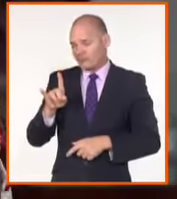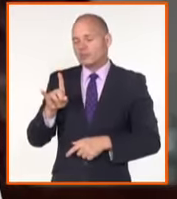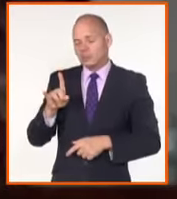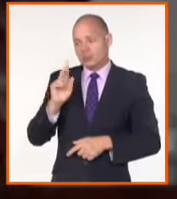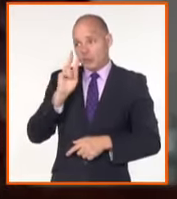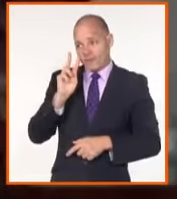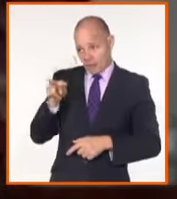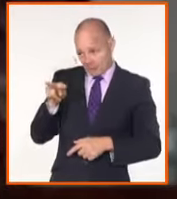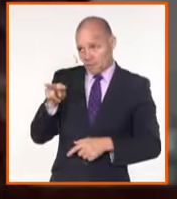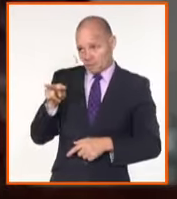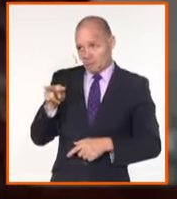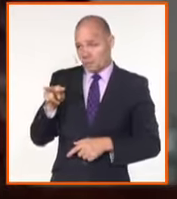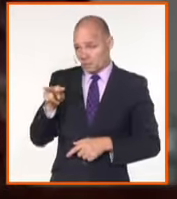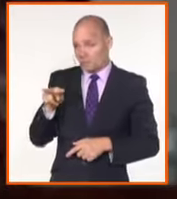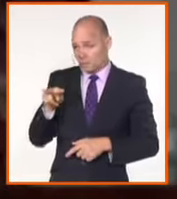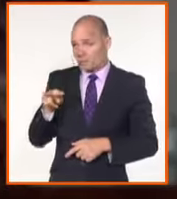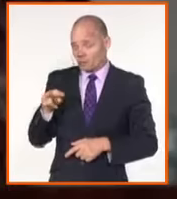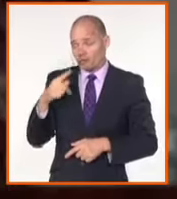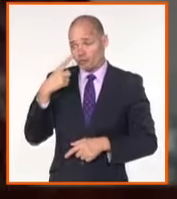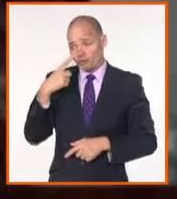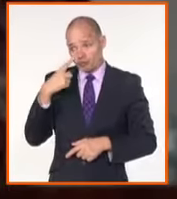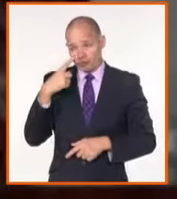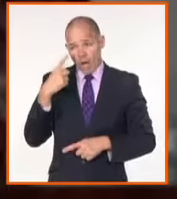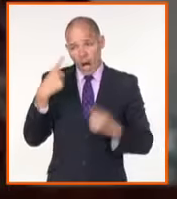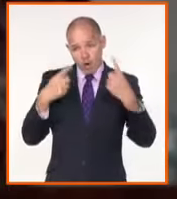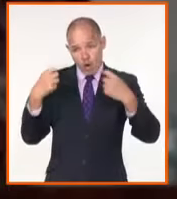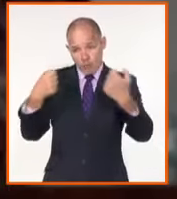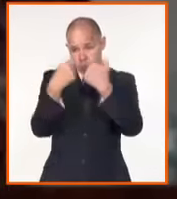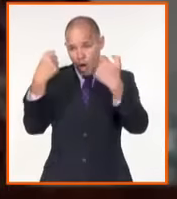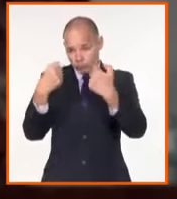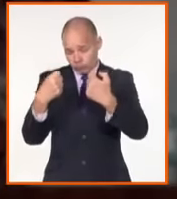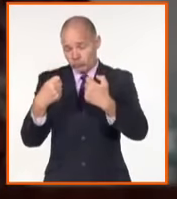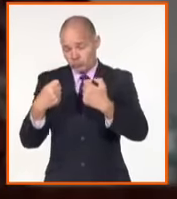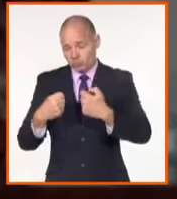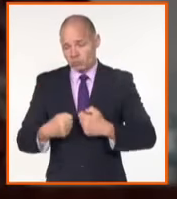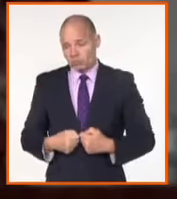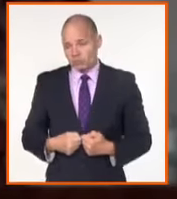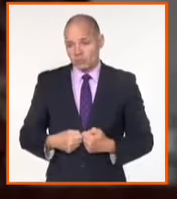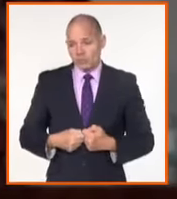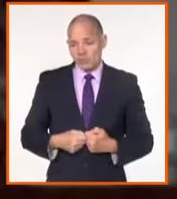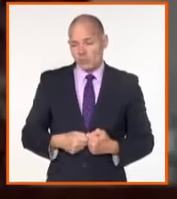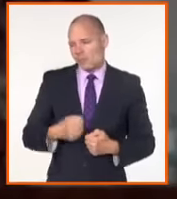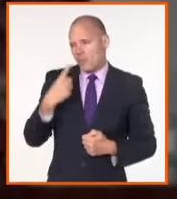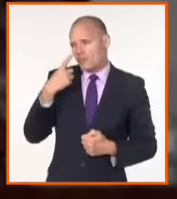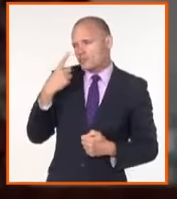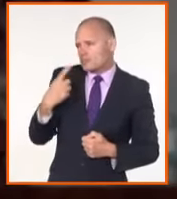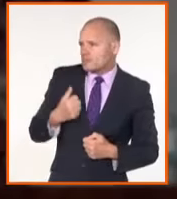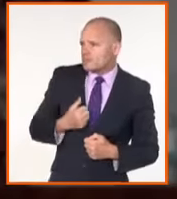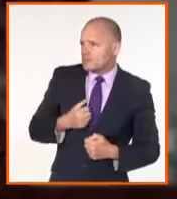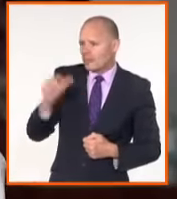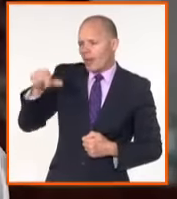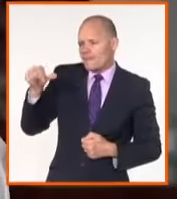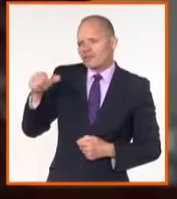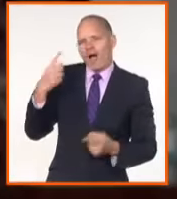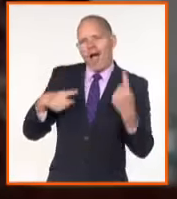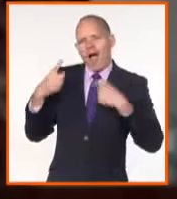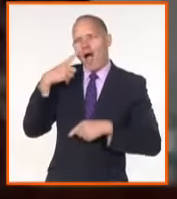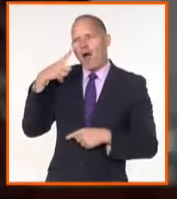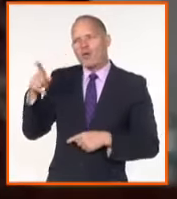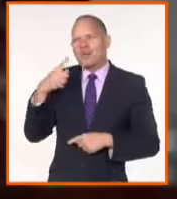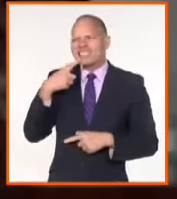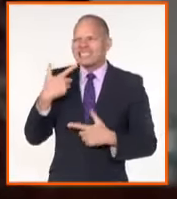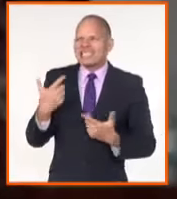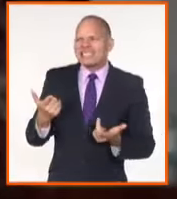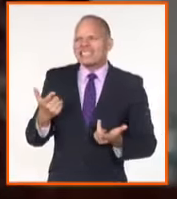Algunos servidores del pasado en Copa Nueva, como diría Silvio Rodríguez, tratando de manifestarse contra su